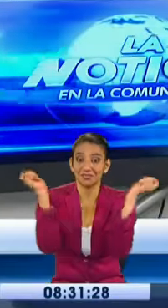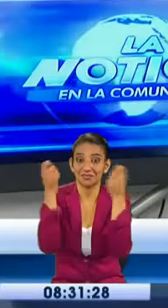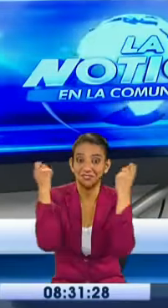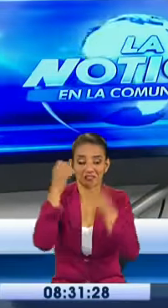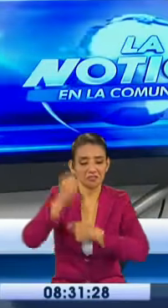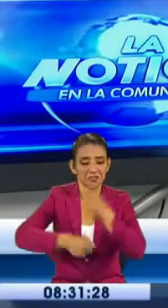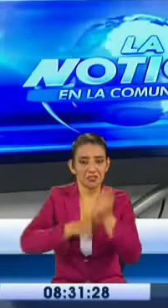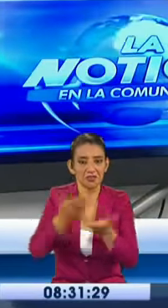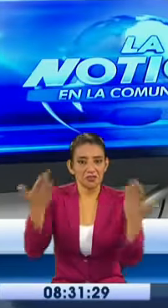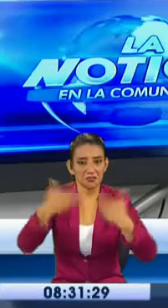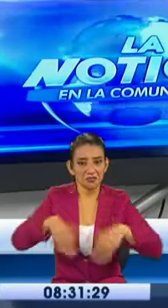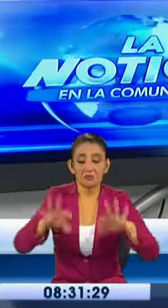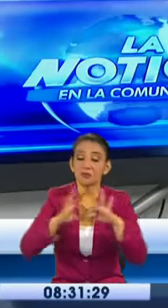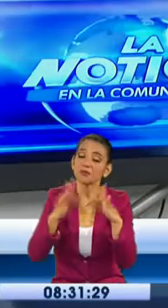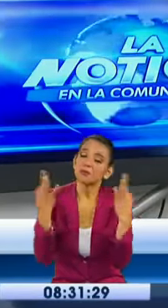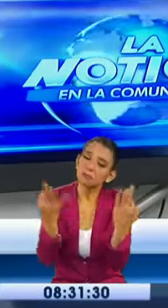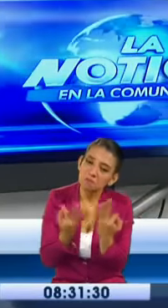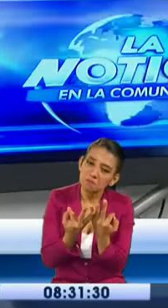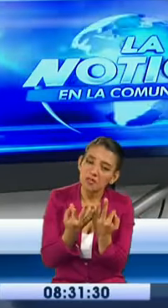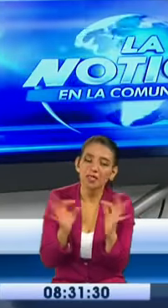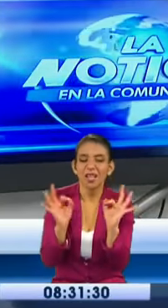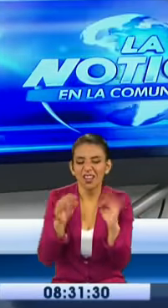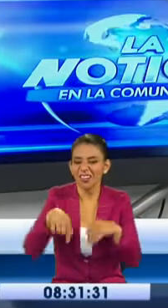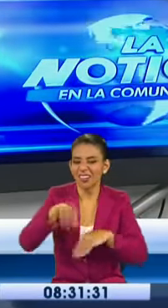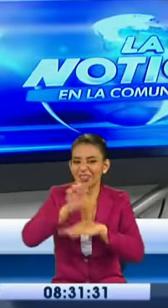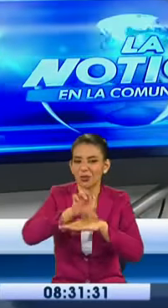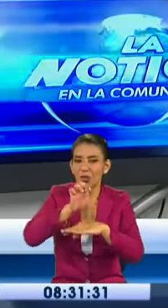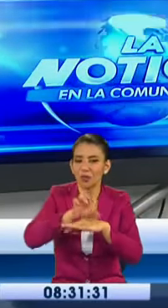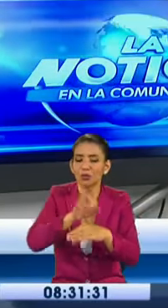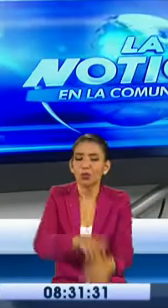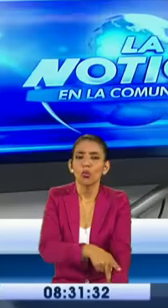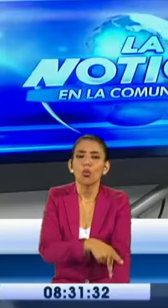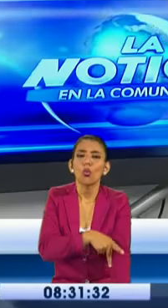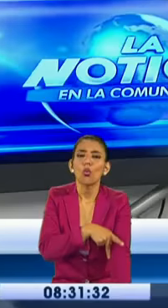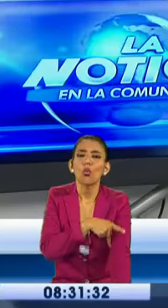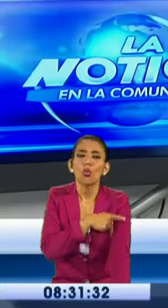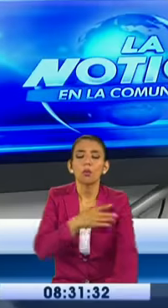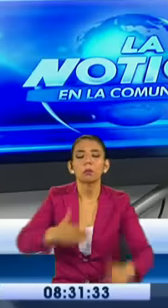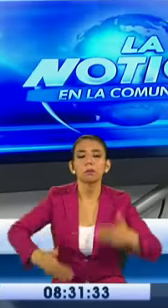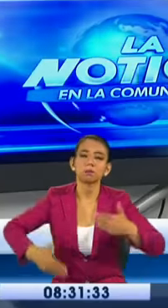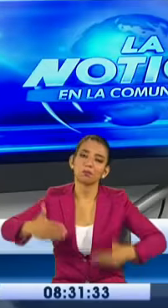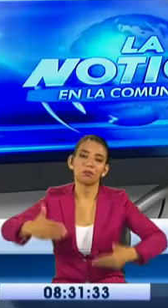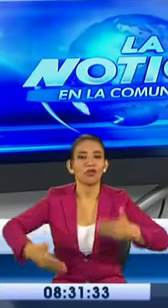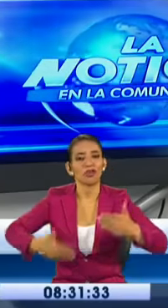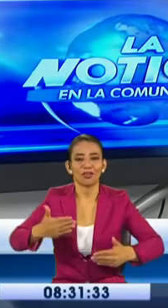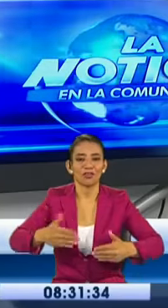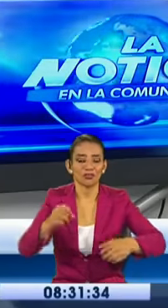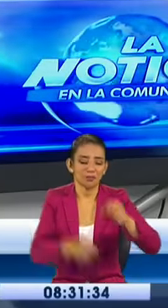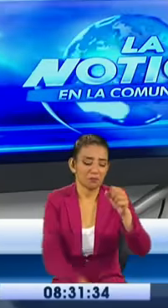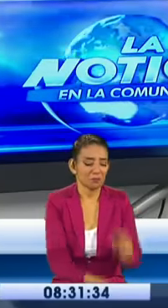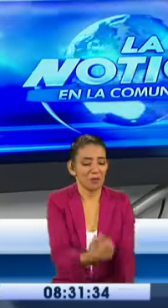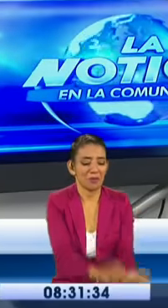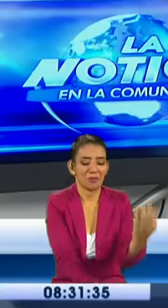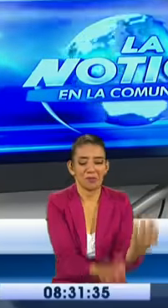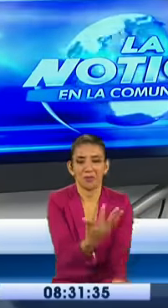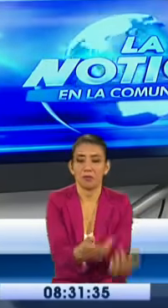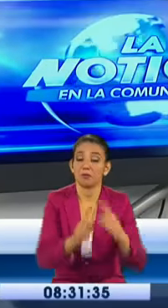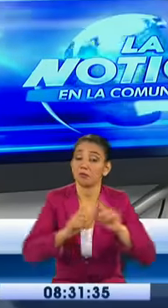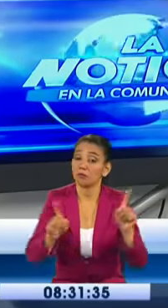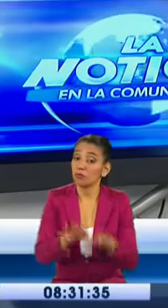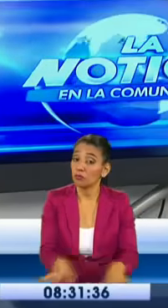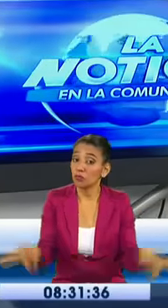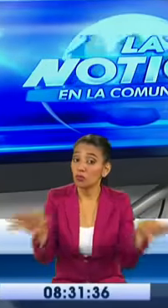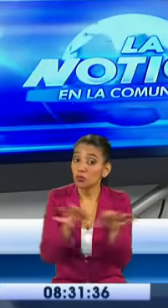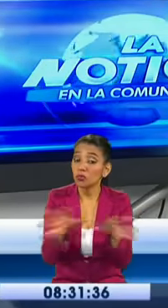Todas las familias o la mayor parte de las familias ecuatorianas nos acostumbramos a la quema del monigote. Sin embargo, es importante tomar las